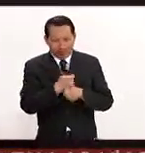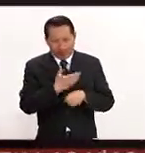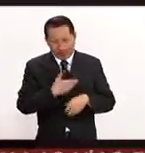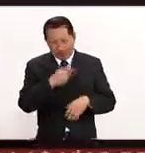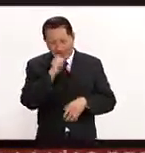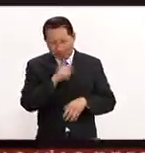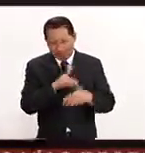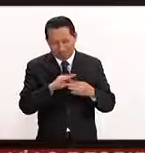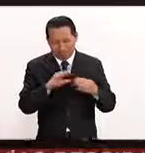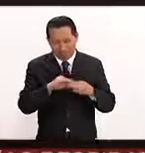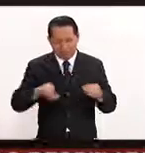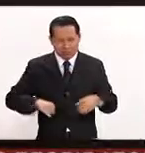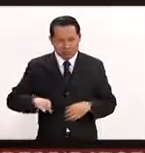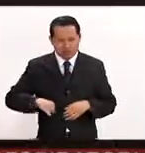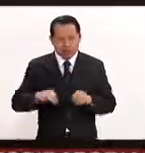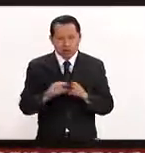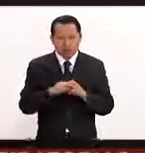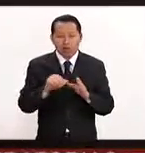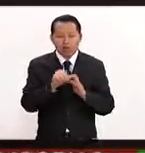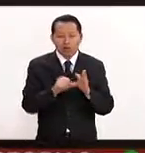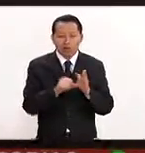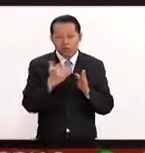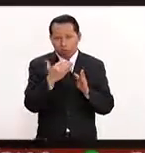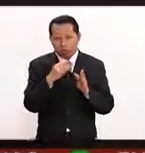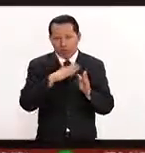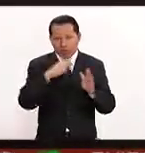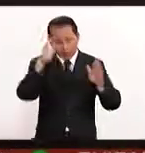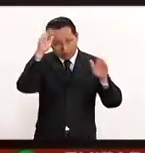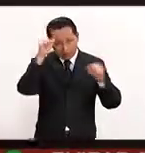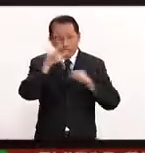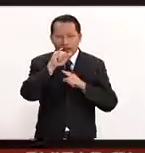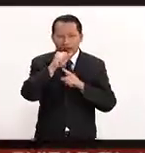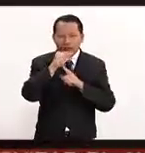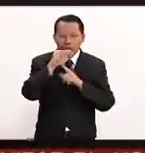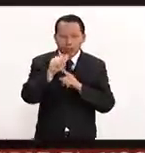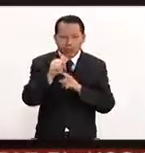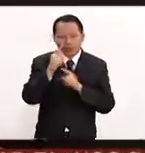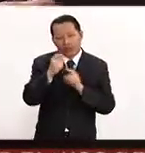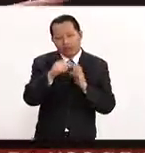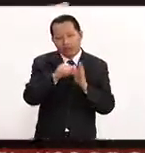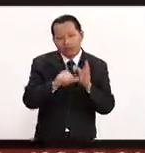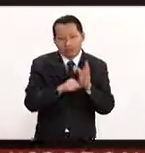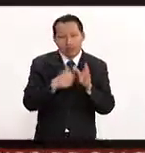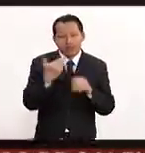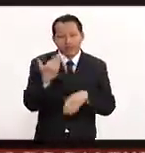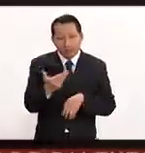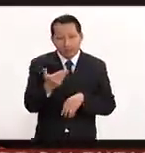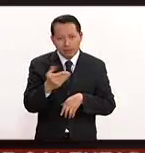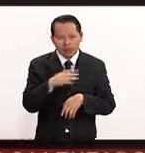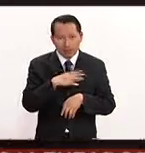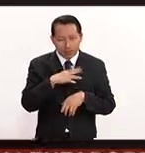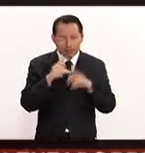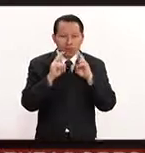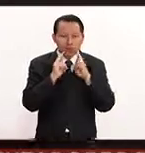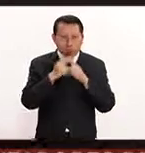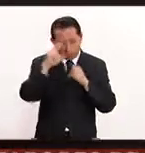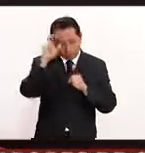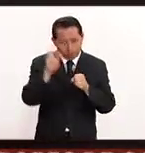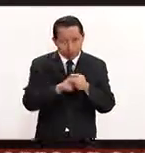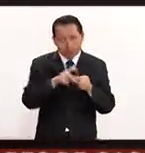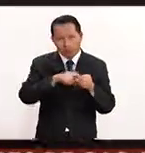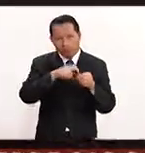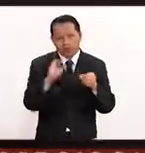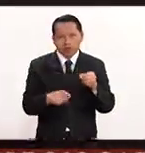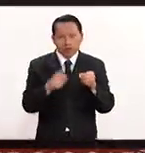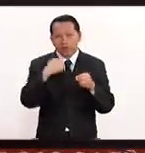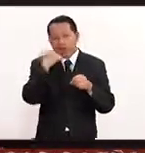interés en invocar el artículo 50 del Tratado de Lisboa, que esencialmente es el artículo que pide la salida de la Unión Europea. Ella había dicho